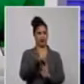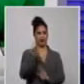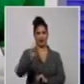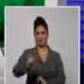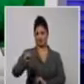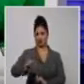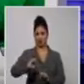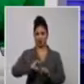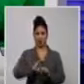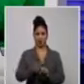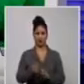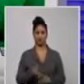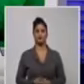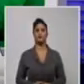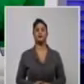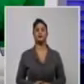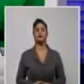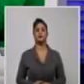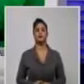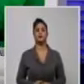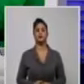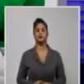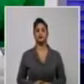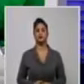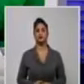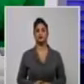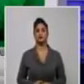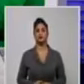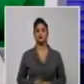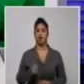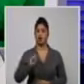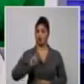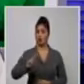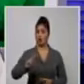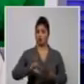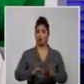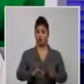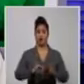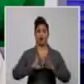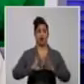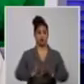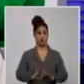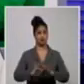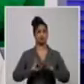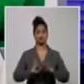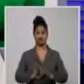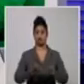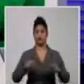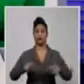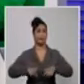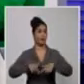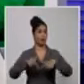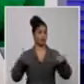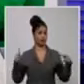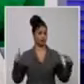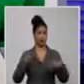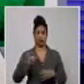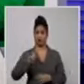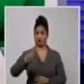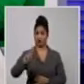En las terapias intensivas, una cifra elevada de casos que requieren la atención en esta